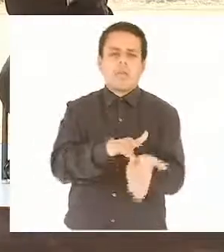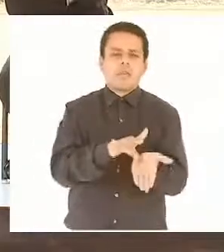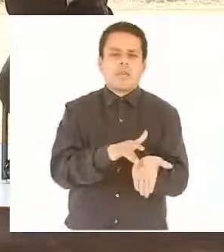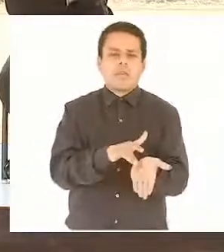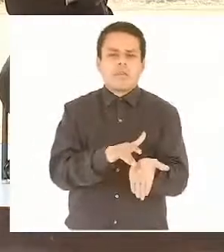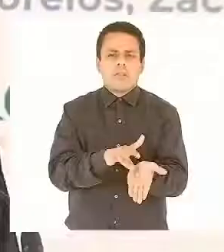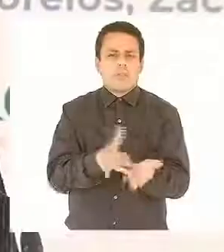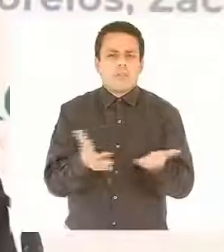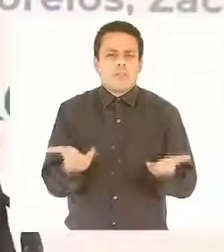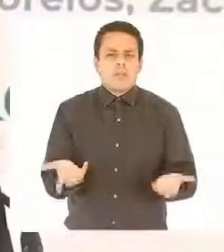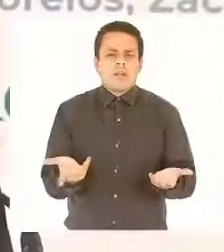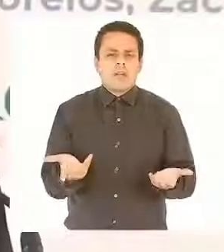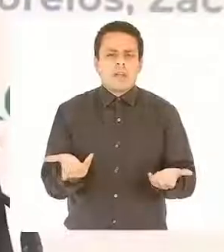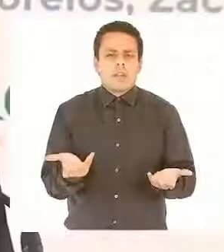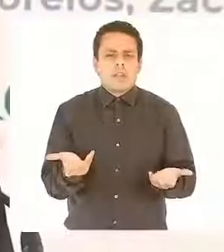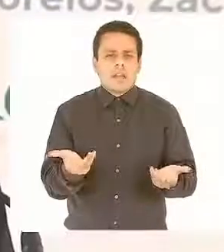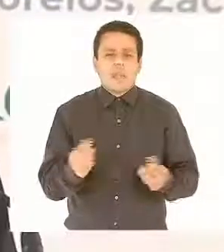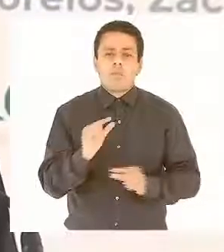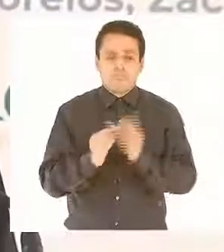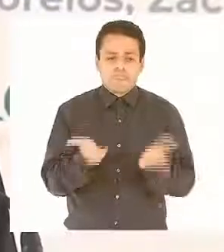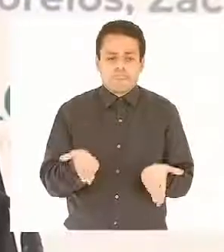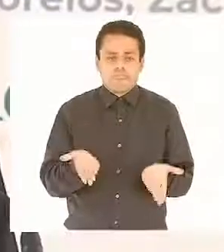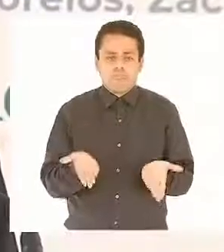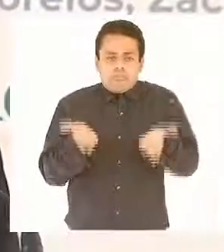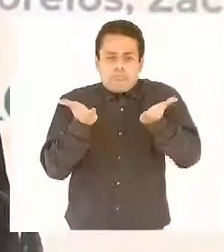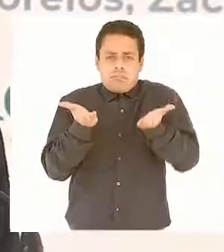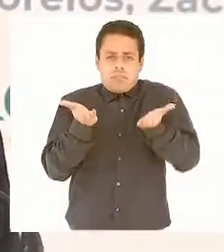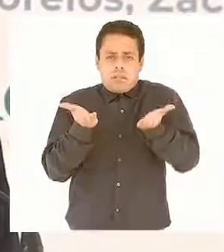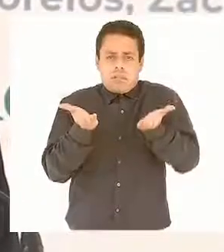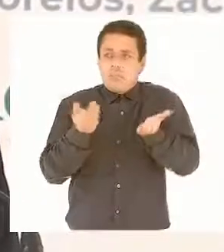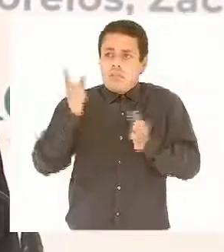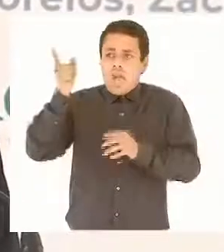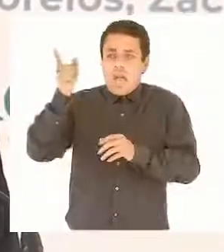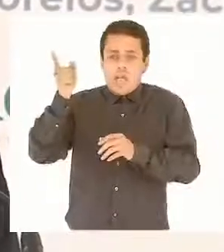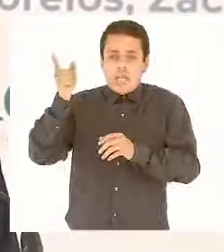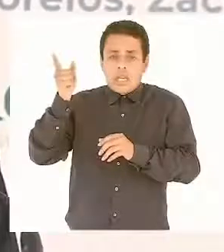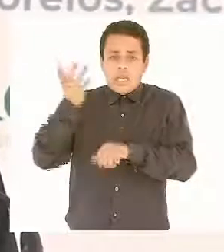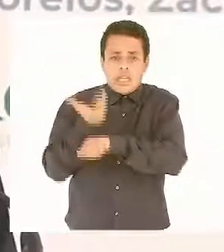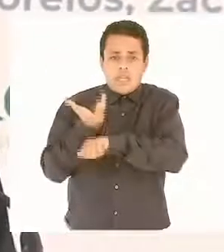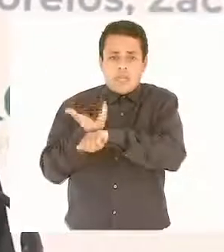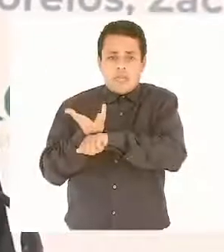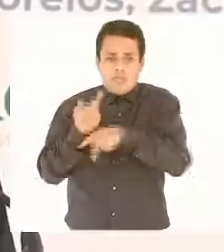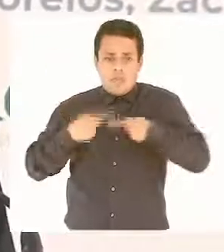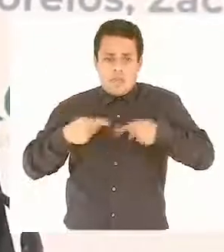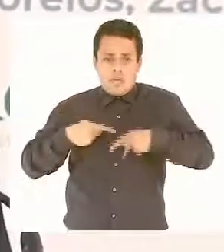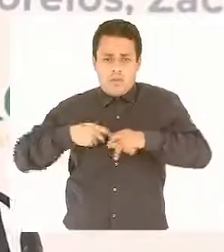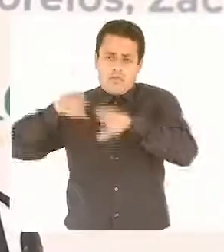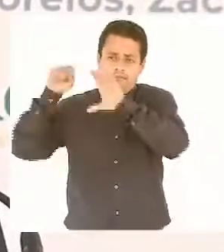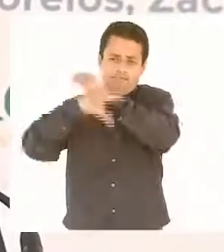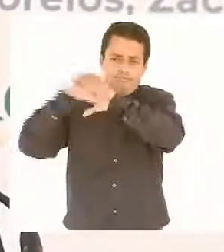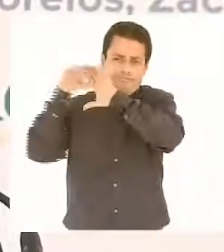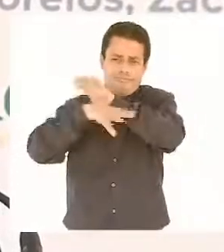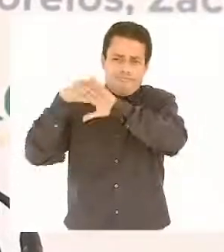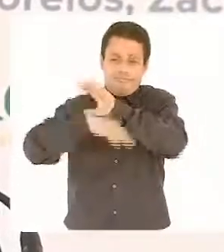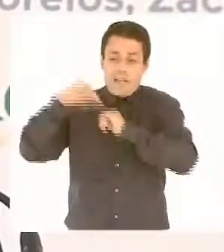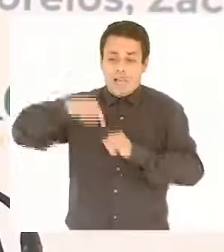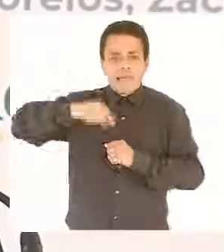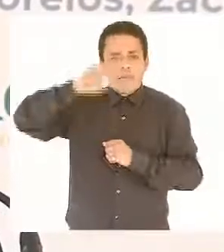ha significado el aumento en las remesas, lo que